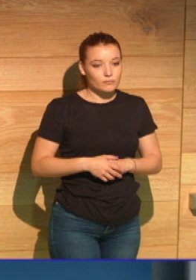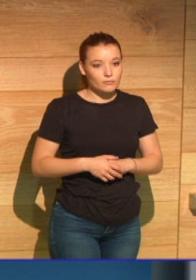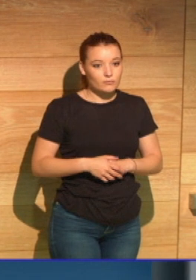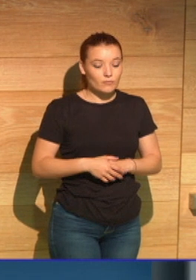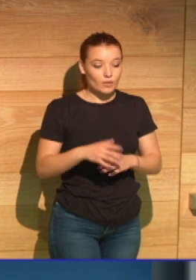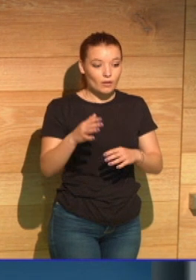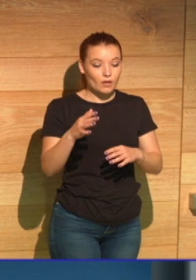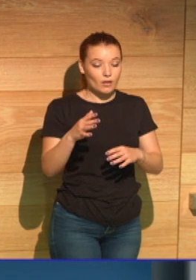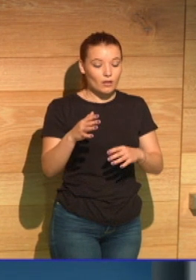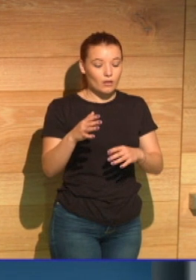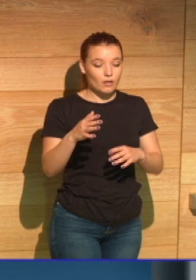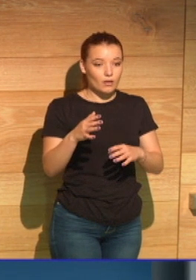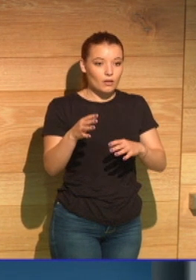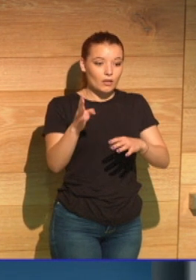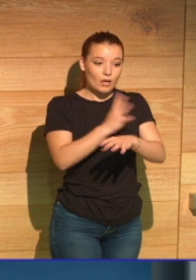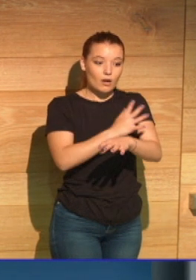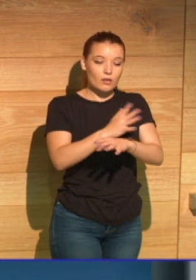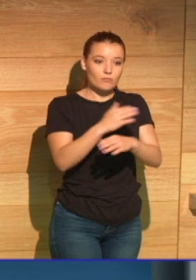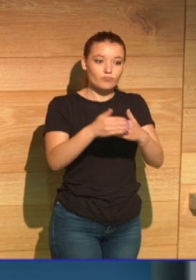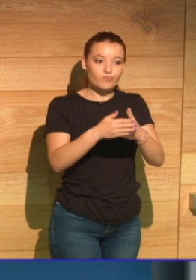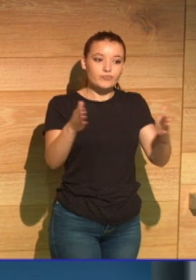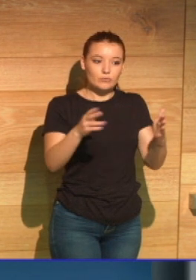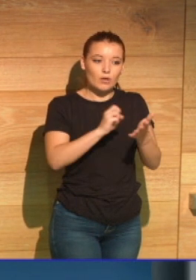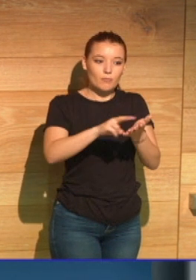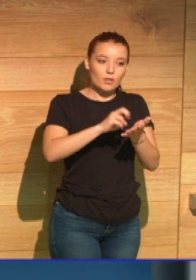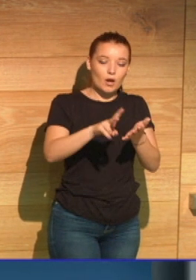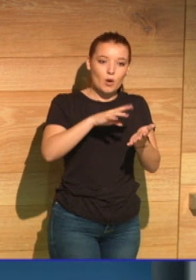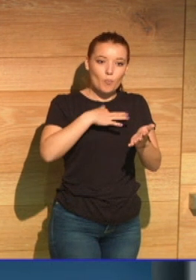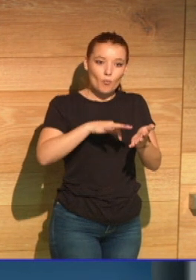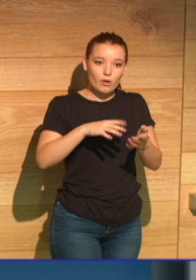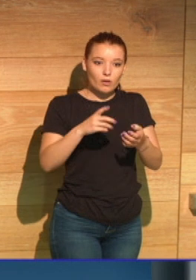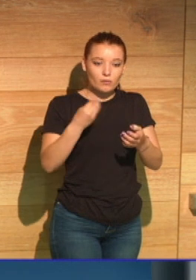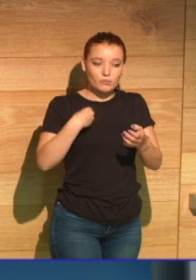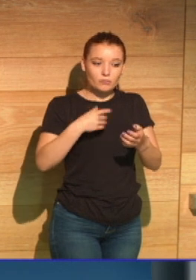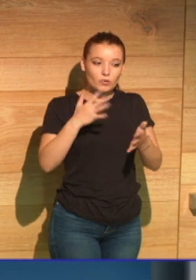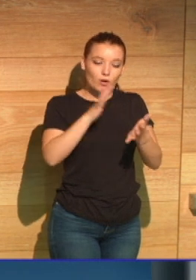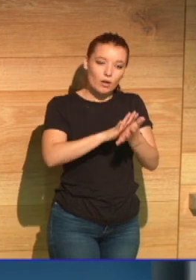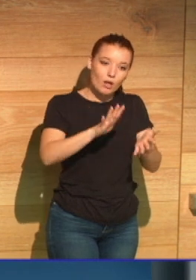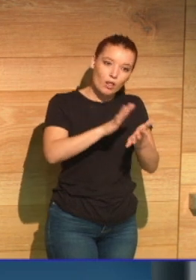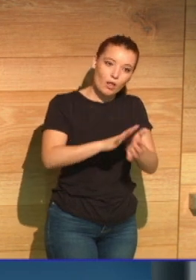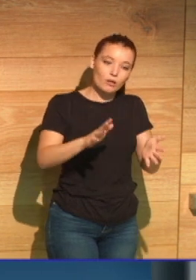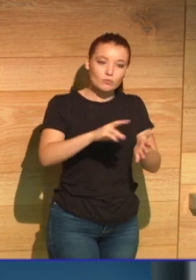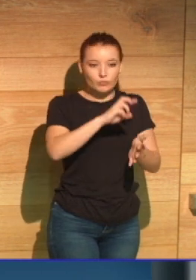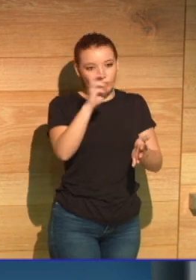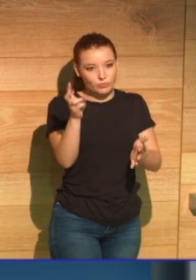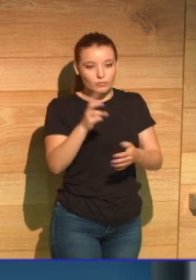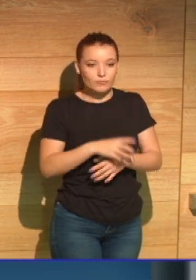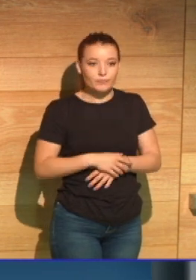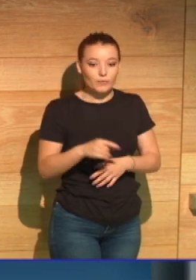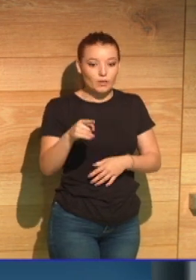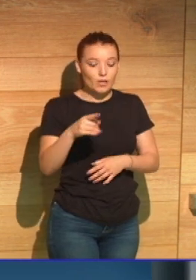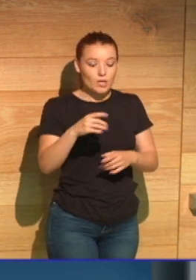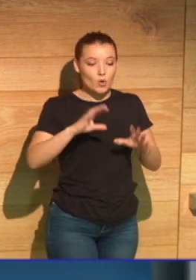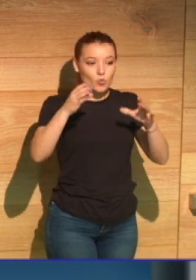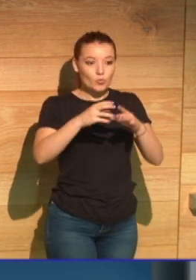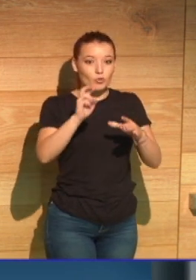para caminar, para estar, para relajarte, para ver el mapping que se encuentra en la fachada, y ahí encontrar otras comunidades